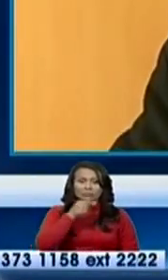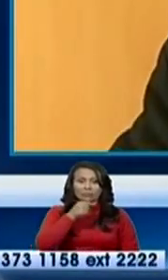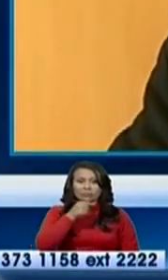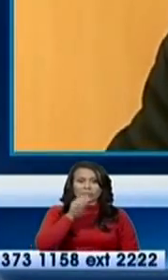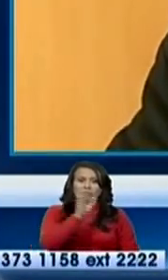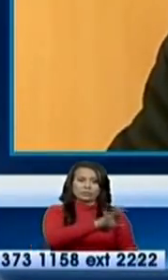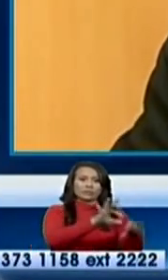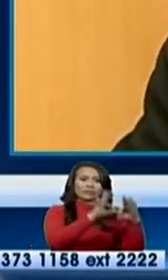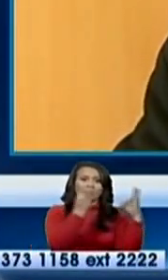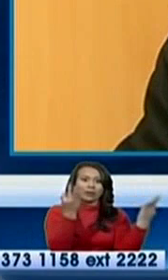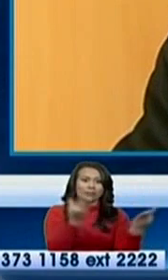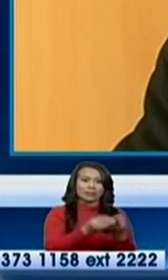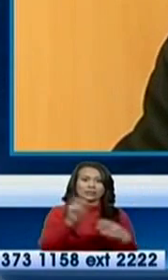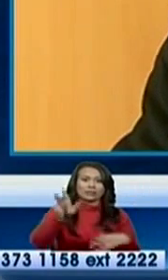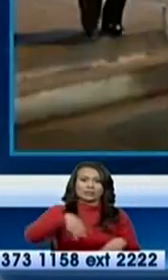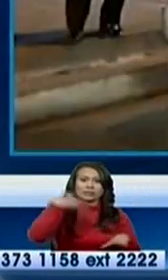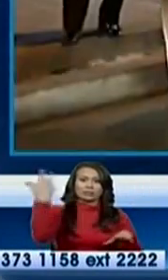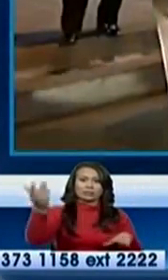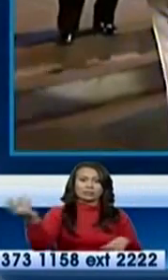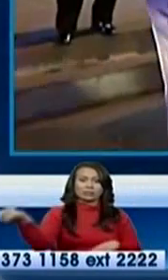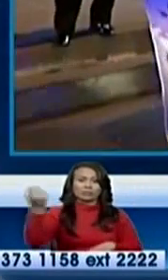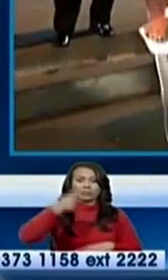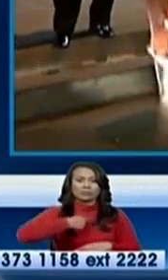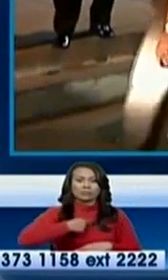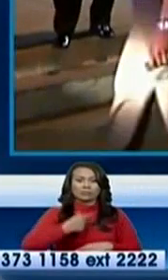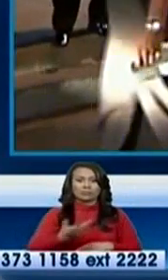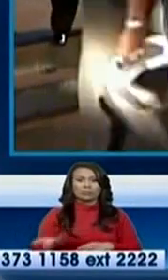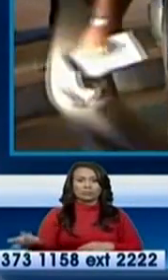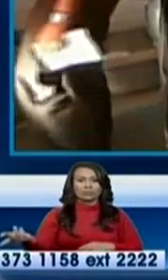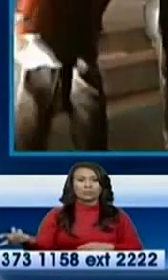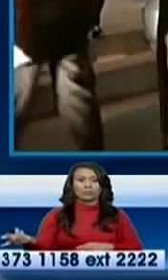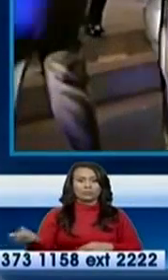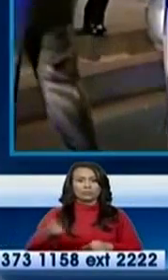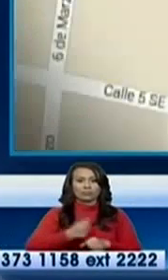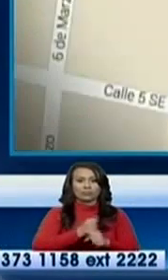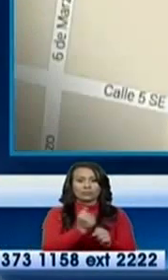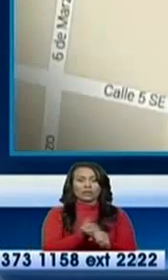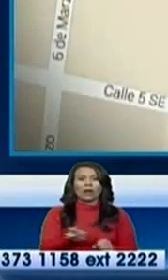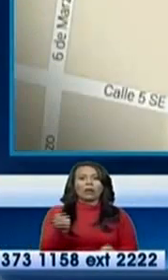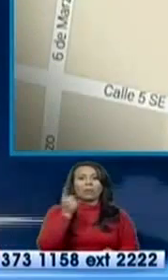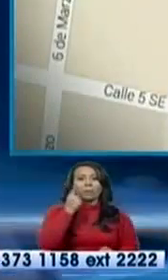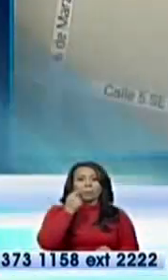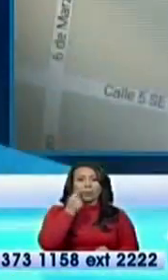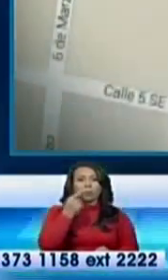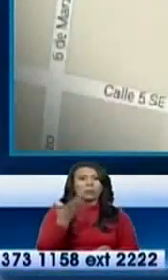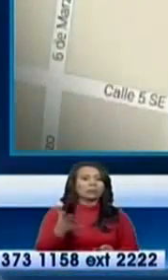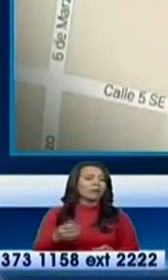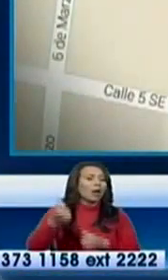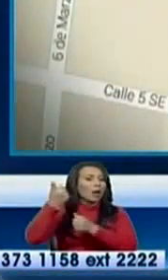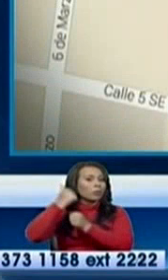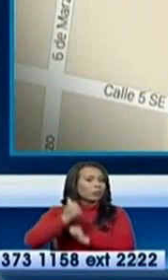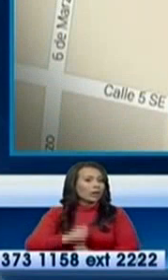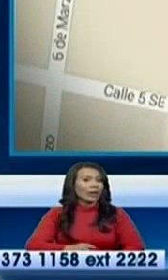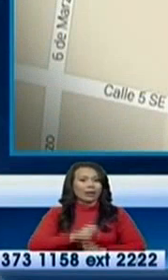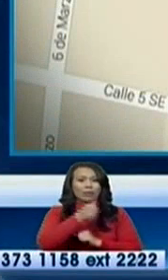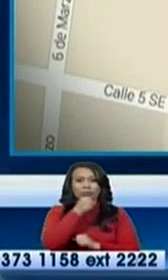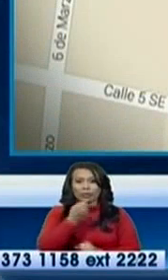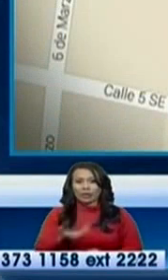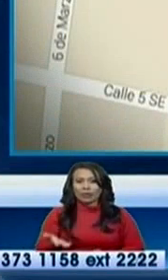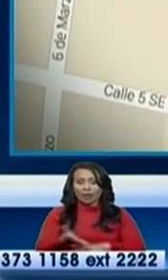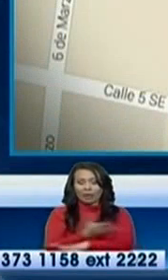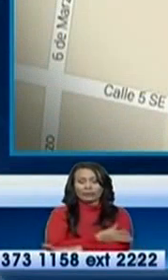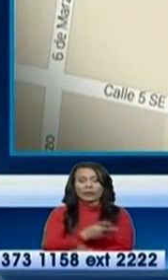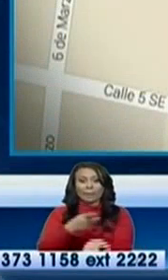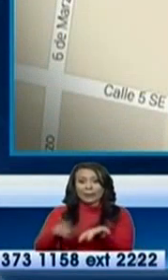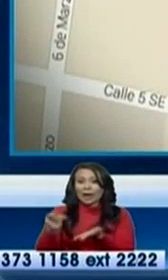sus familiares hasta el tercer grado de consanguinidad, porque así hacen con los padres que no pagan la pensión. Lo meten preso al abuelo o a la abuela, o los metían, o tiene